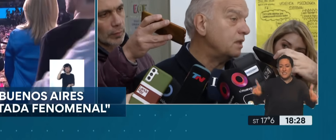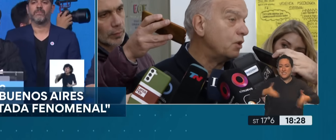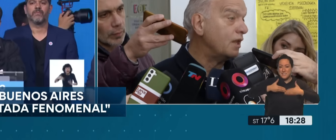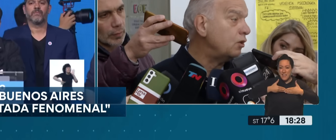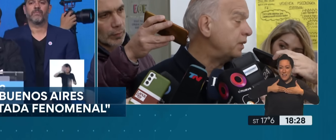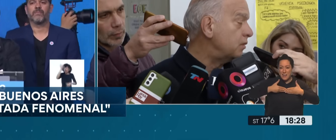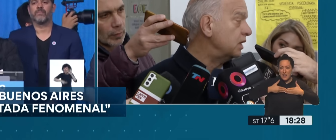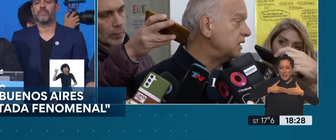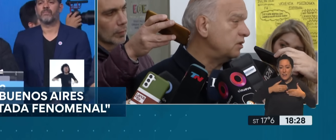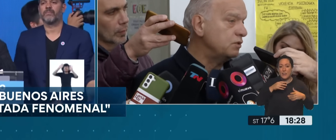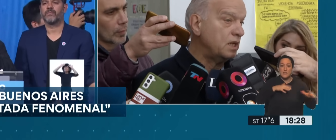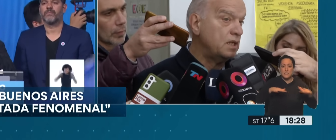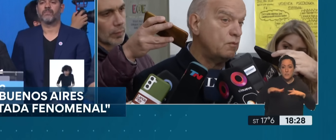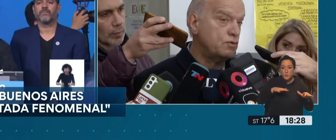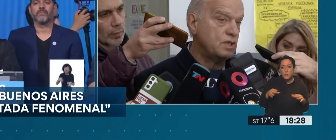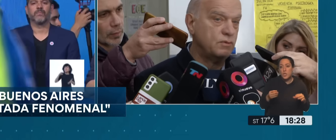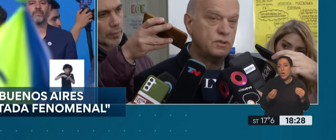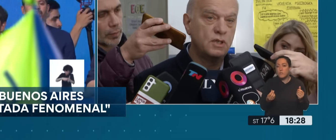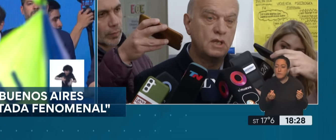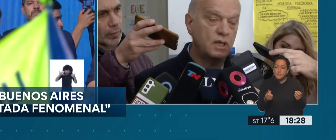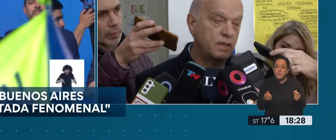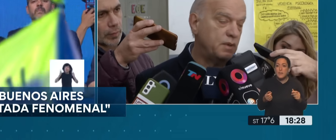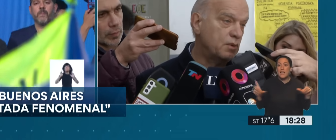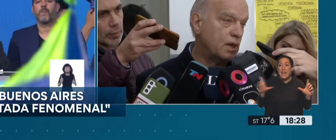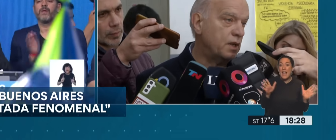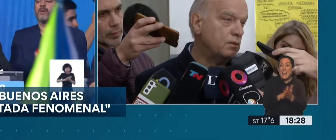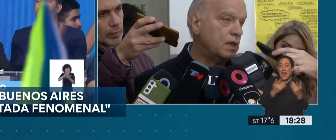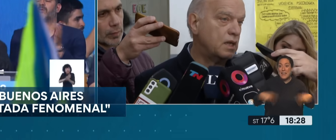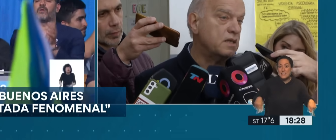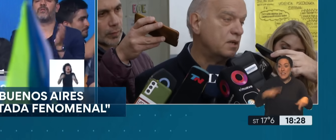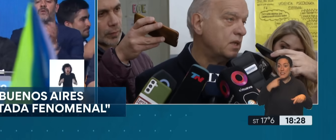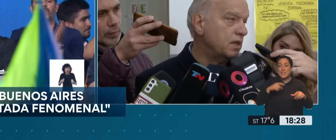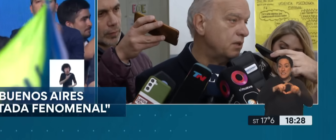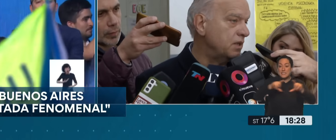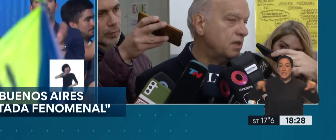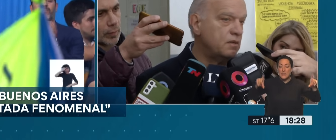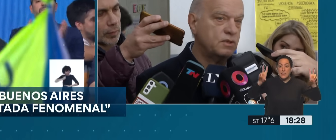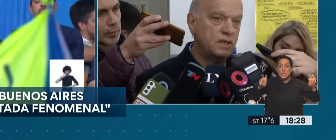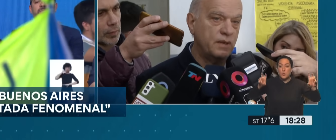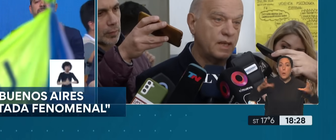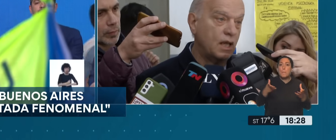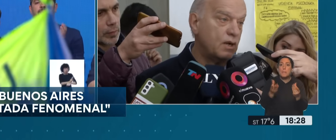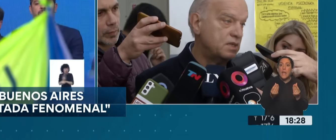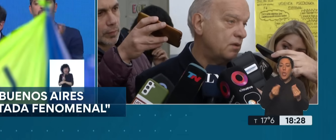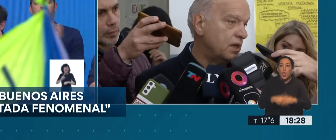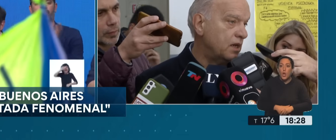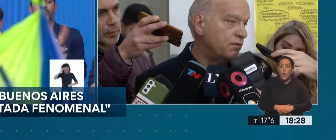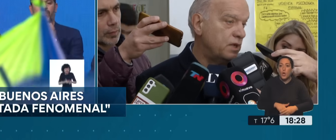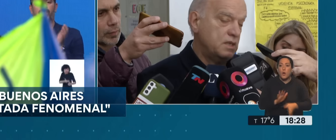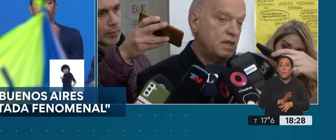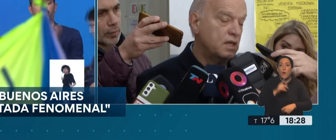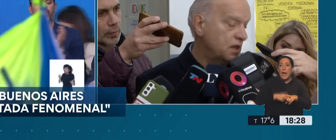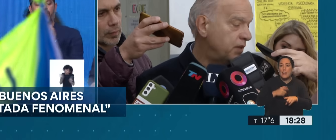momento de clímax grande, o sea, te diría canales de noticias que después titularon miedo. O sea, como un acto de cierre